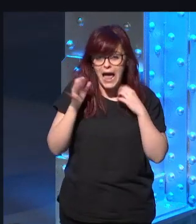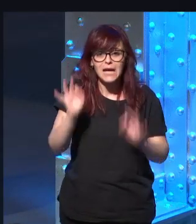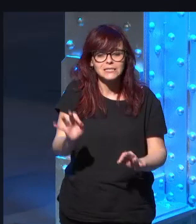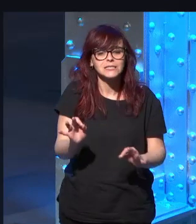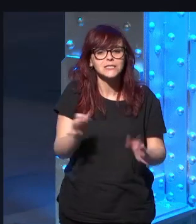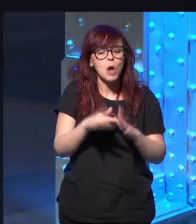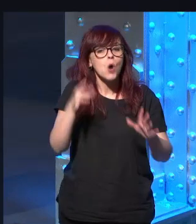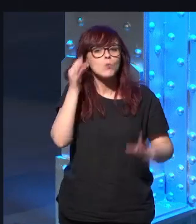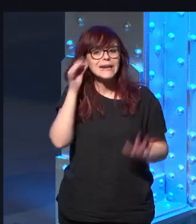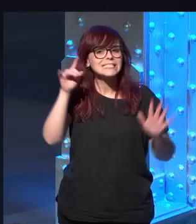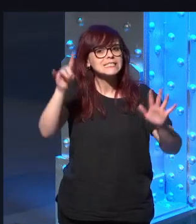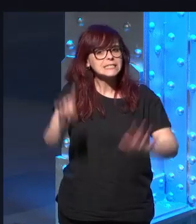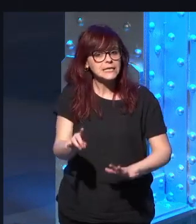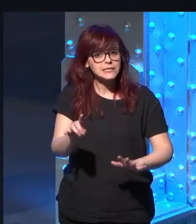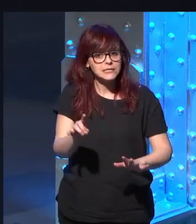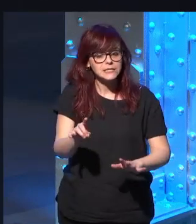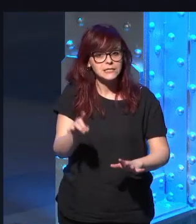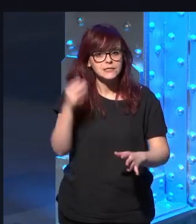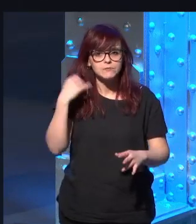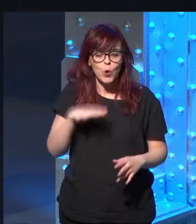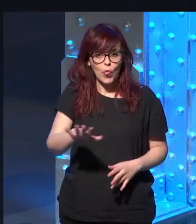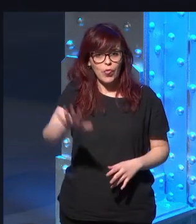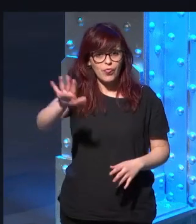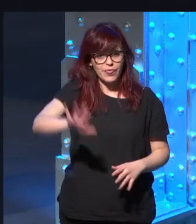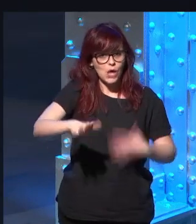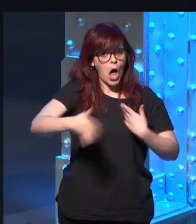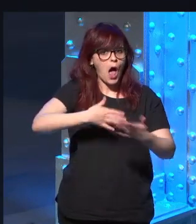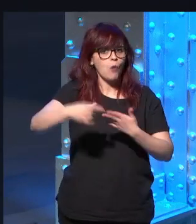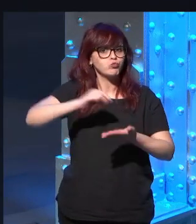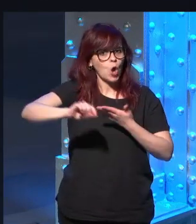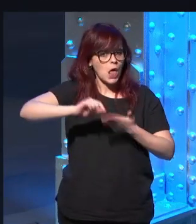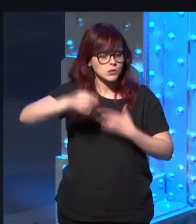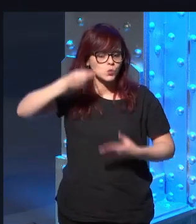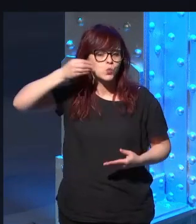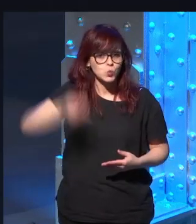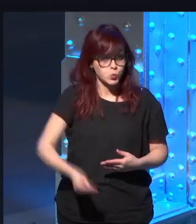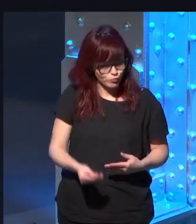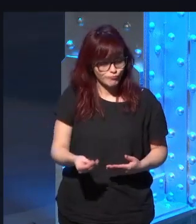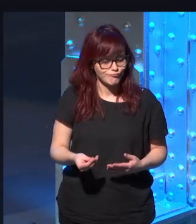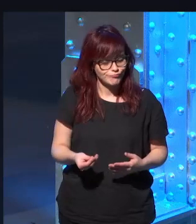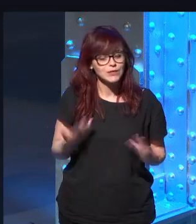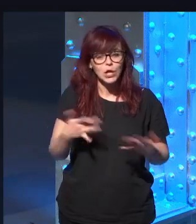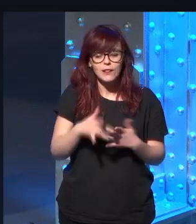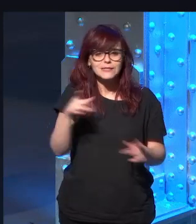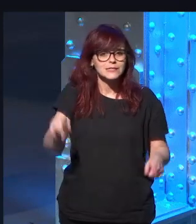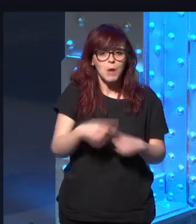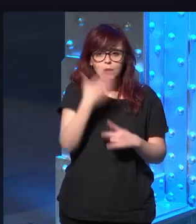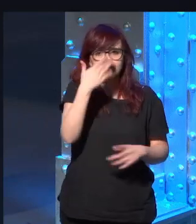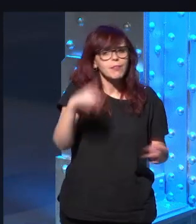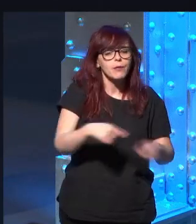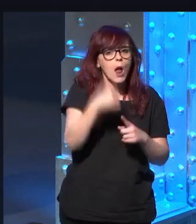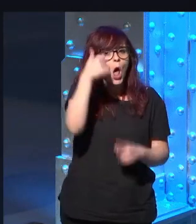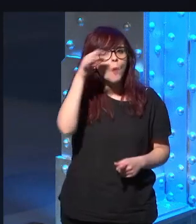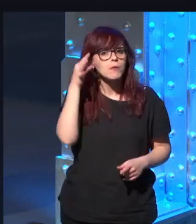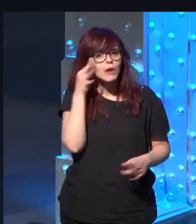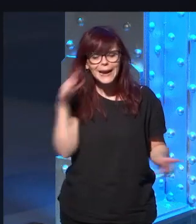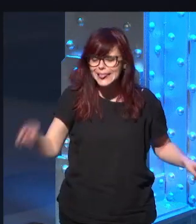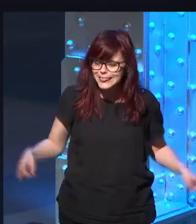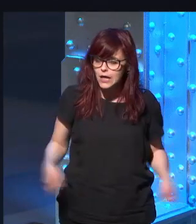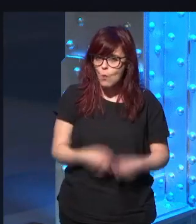estamos seis mujeres y están cinco grandes autoras. Simplemente, independientemente de que sean mujeres, hombres